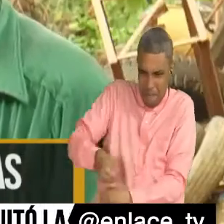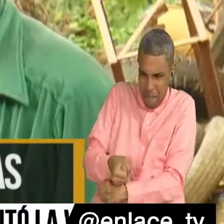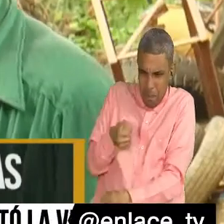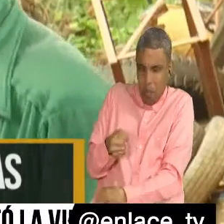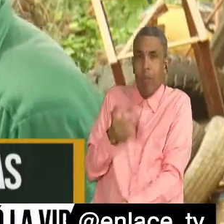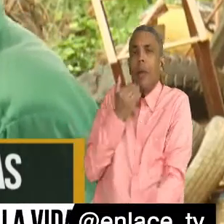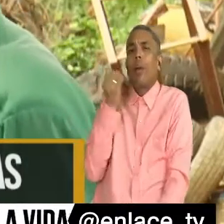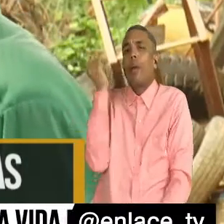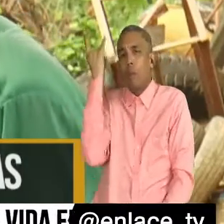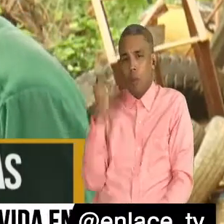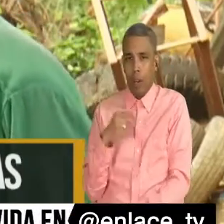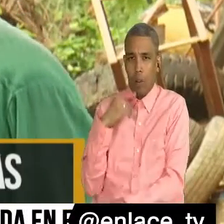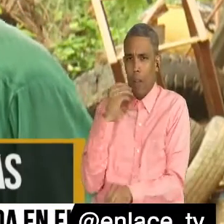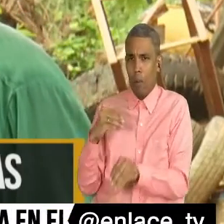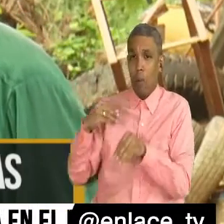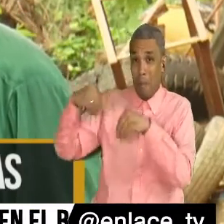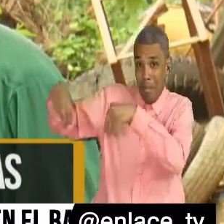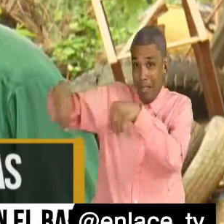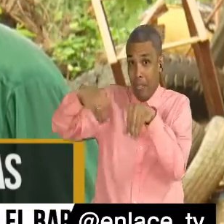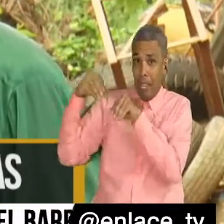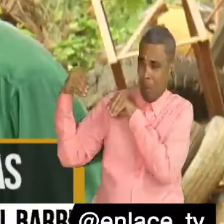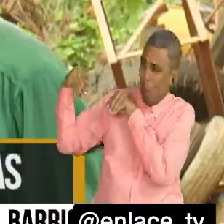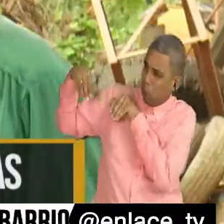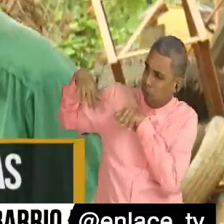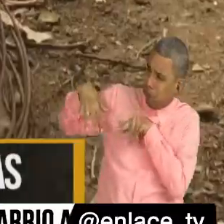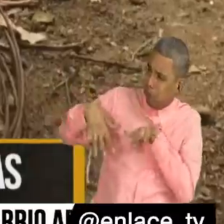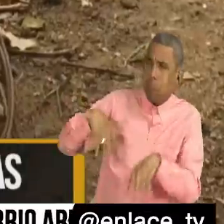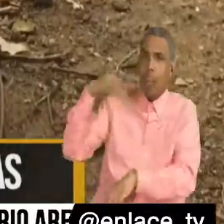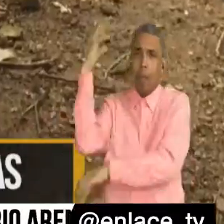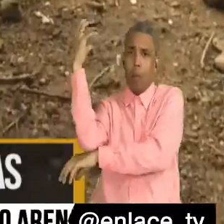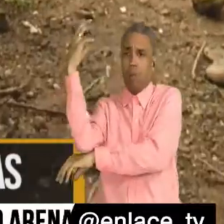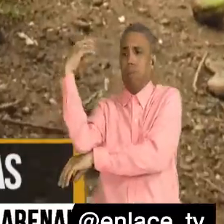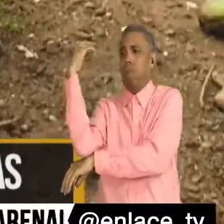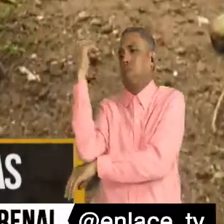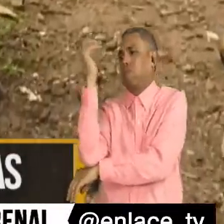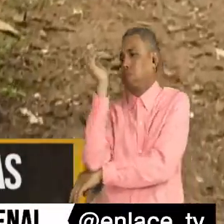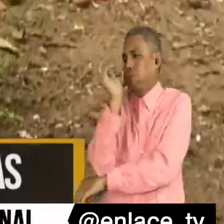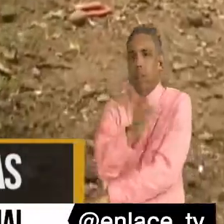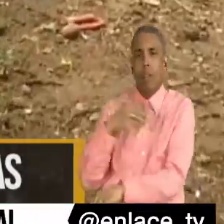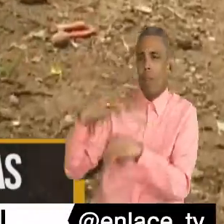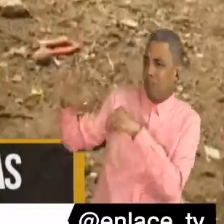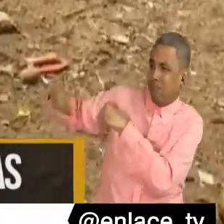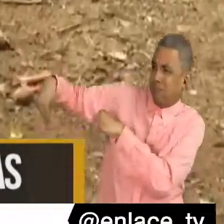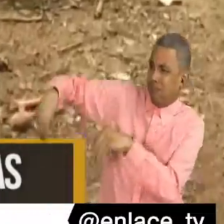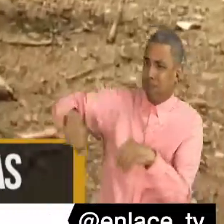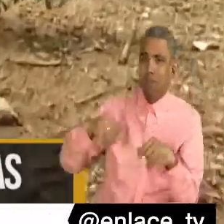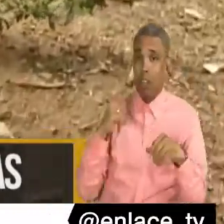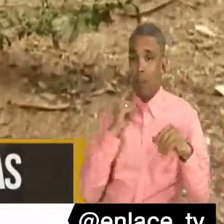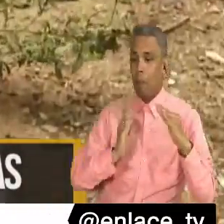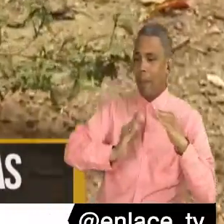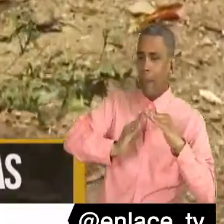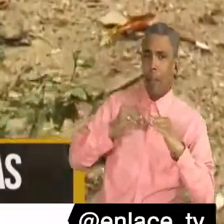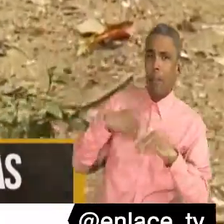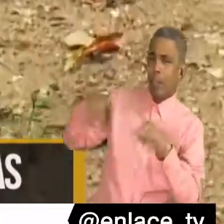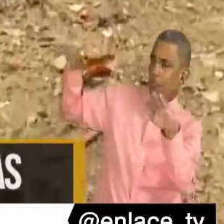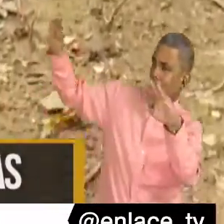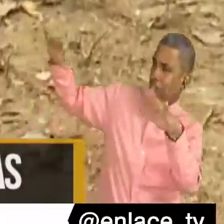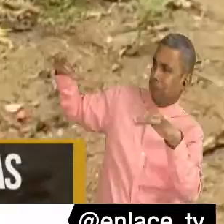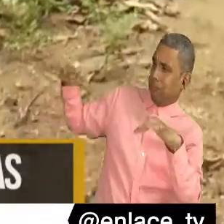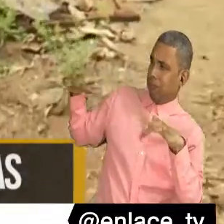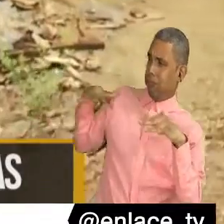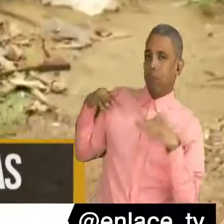allá. Si cede el terreno, se va la máquina. ¿Y ya la gente conoce el peligro que le ha dicho? Ya vinieron aquí a decirme